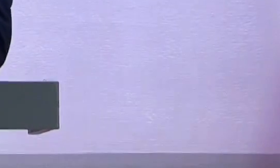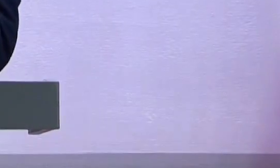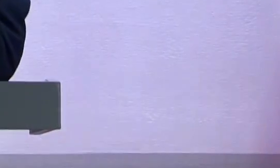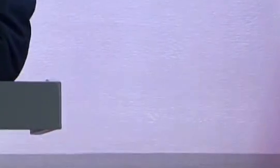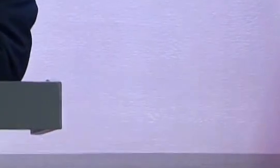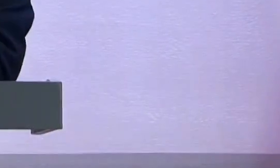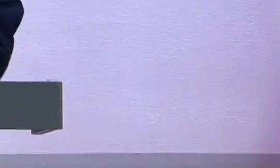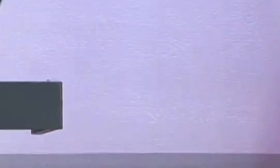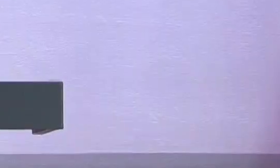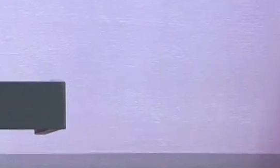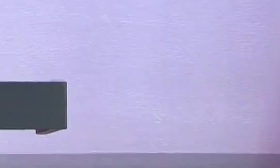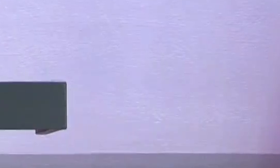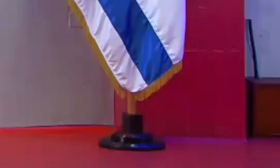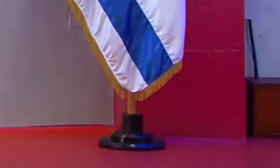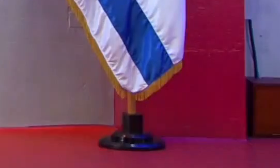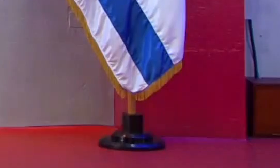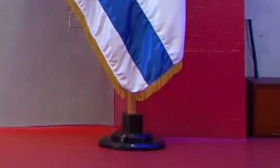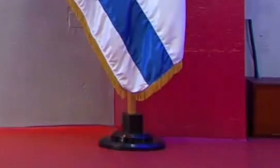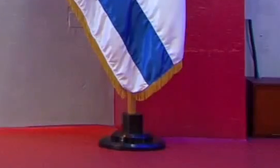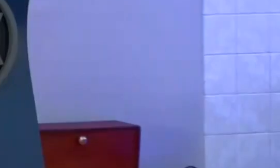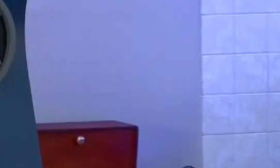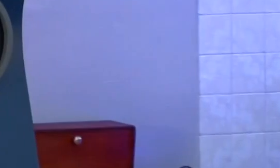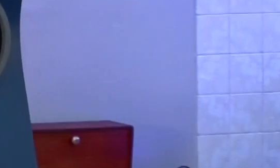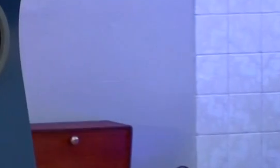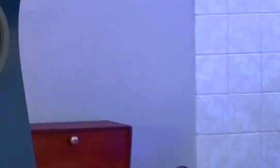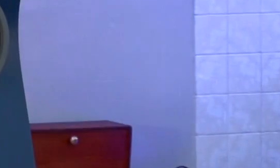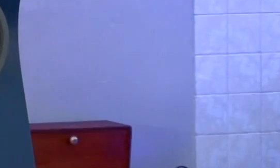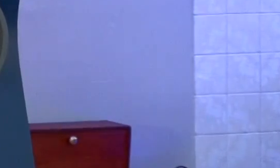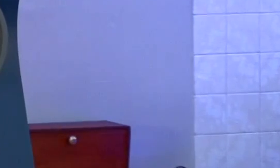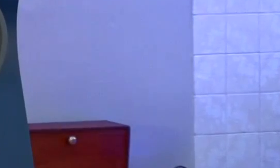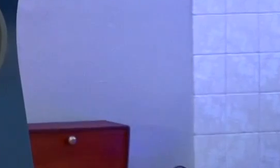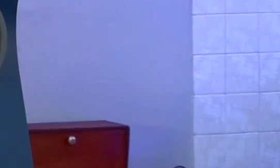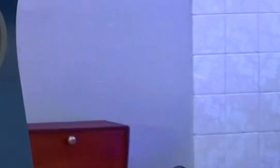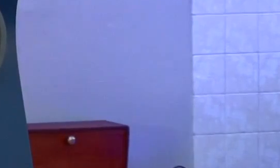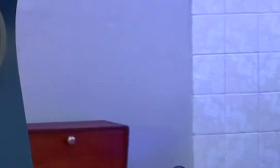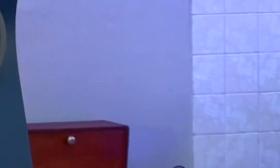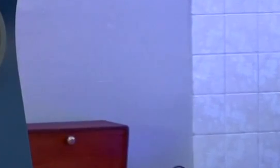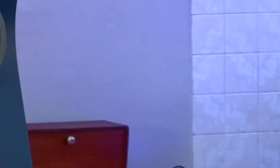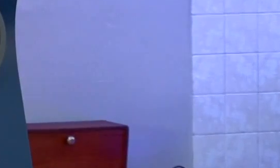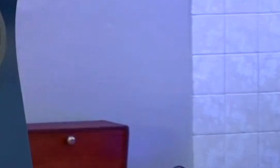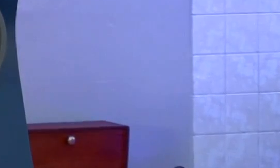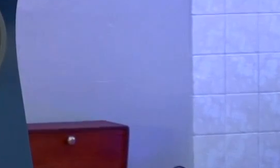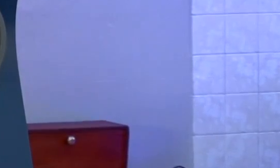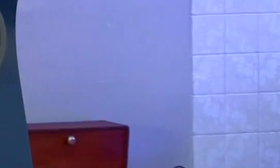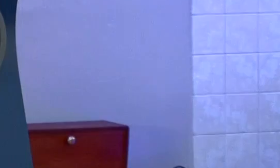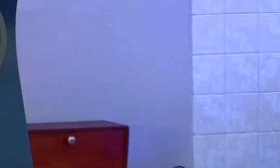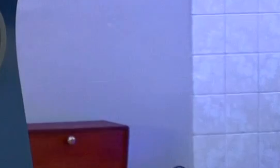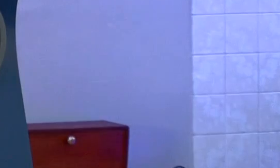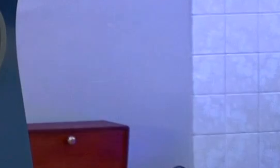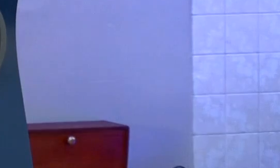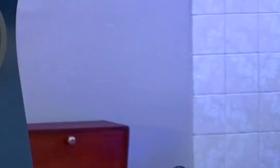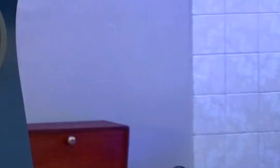curiosas que quiero preguntarles referente a este personaje que se llama sans o sansón tenía un papá y una mamá